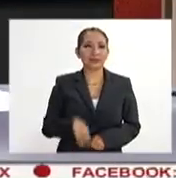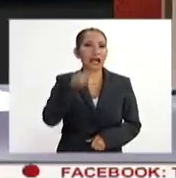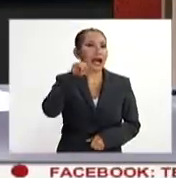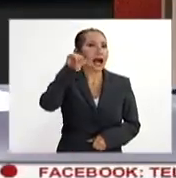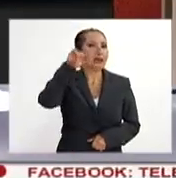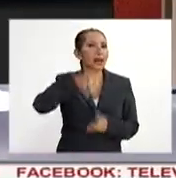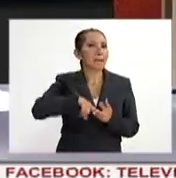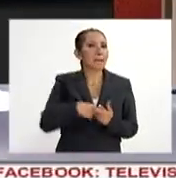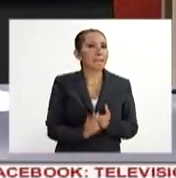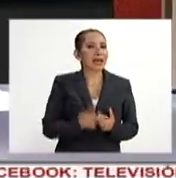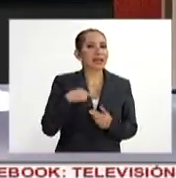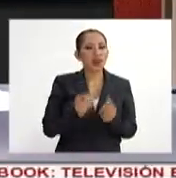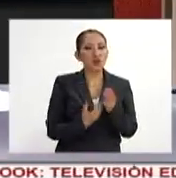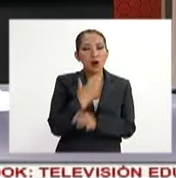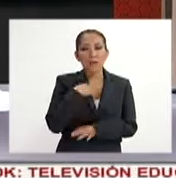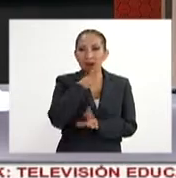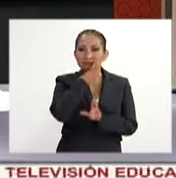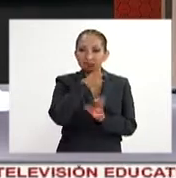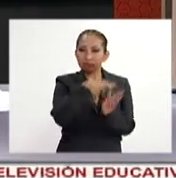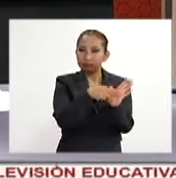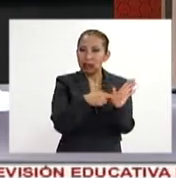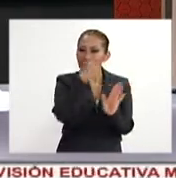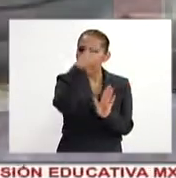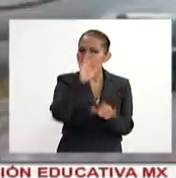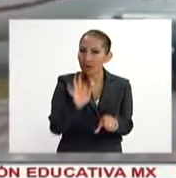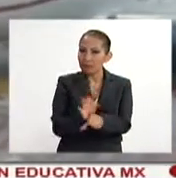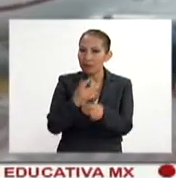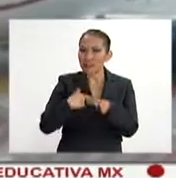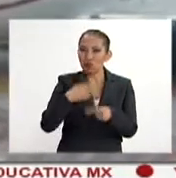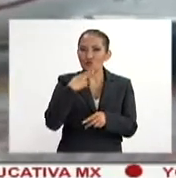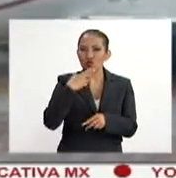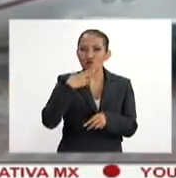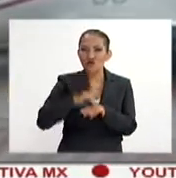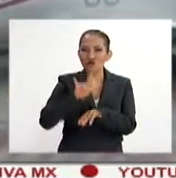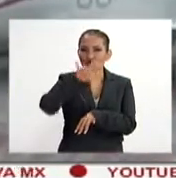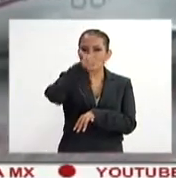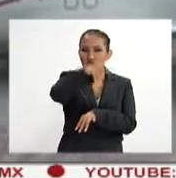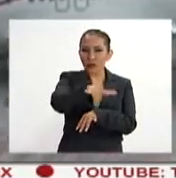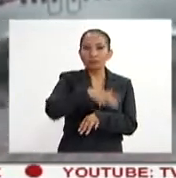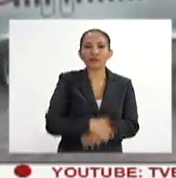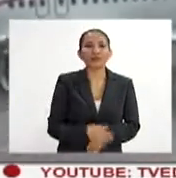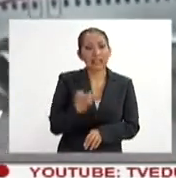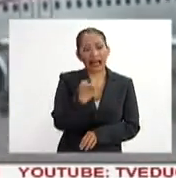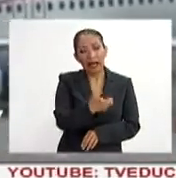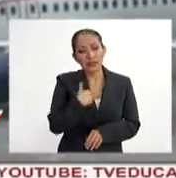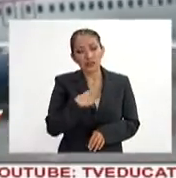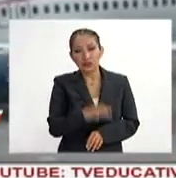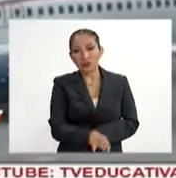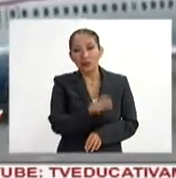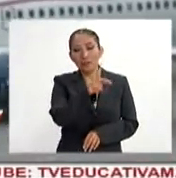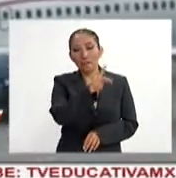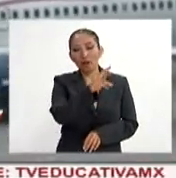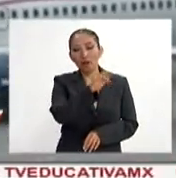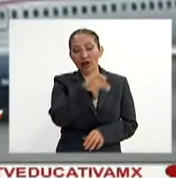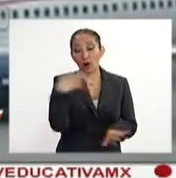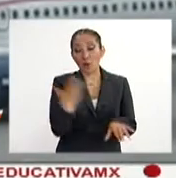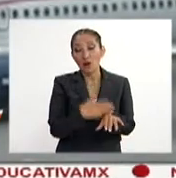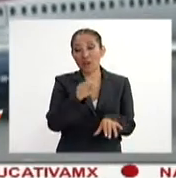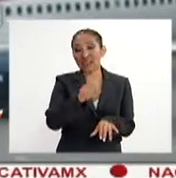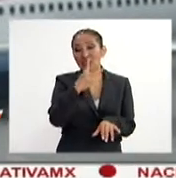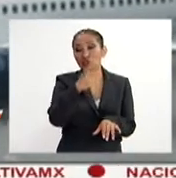Ayer entraron en vigor las nuevas disposiciones legales para proteger a los usuarios del transporte aéreo. Ante esto, la Profeco aplicó multas